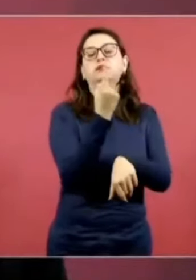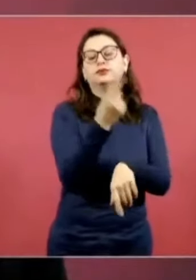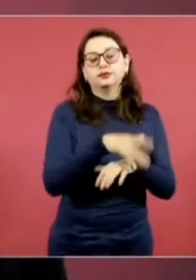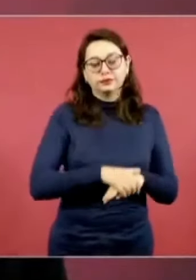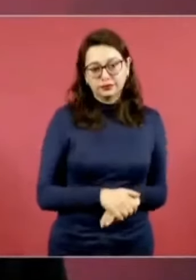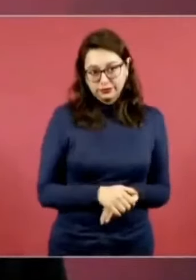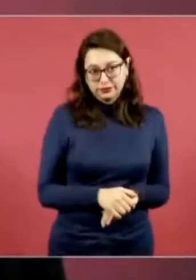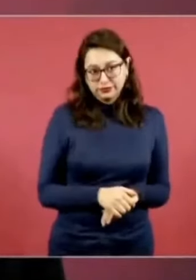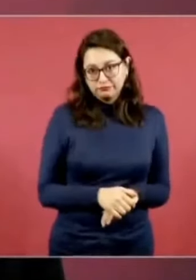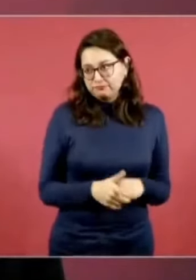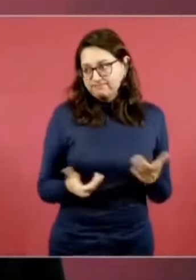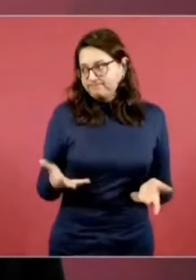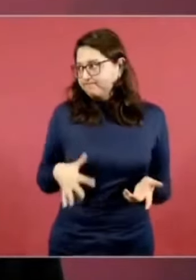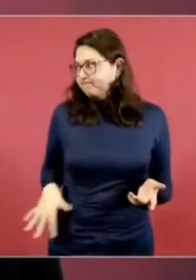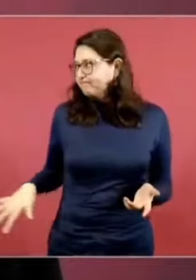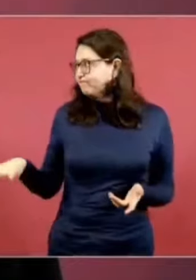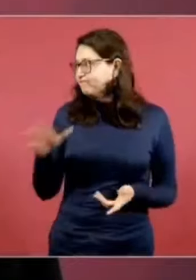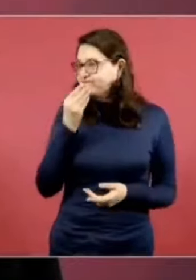Y hay